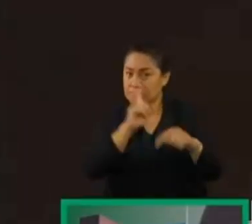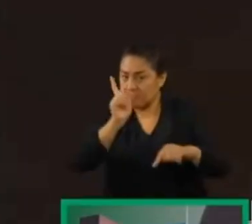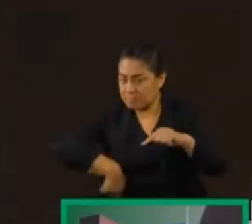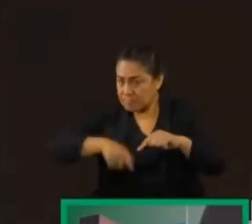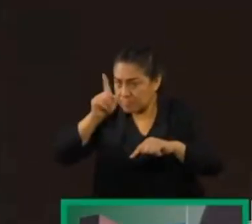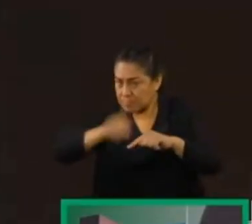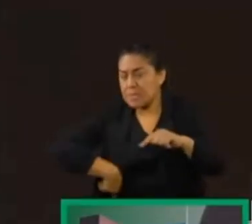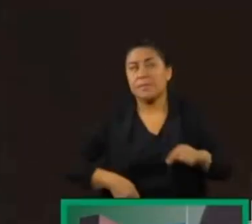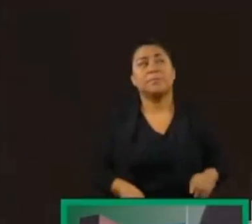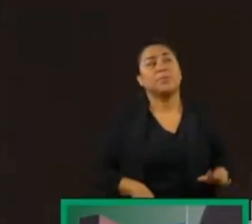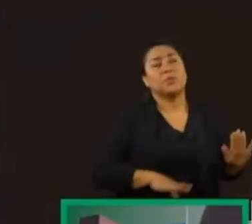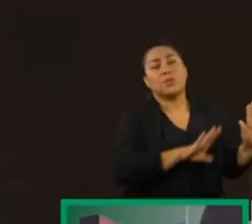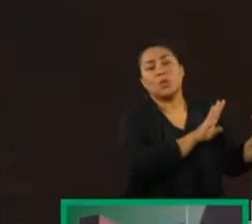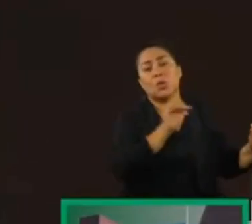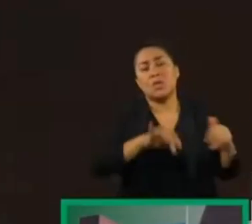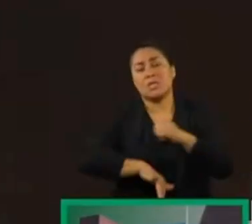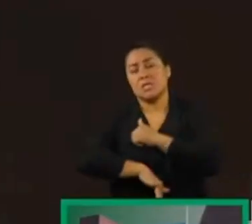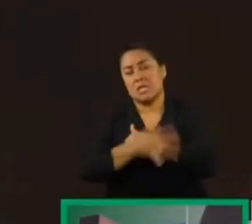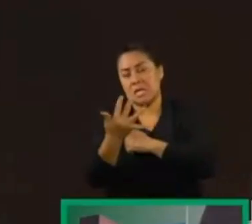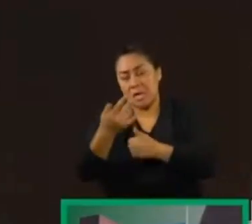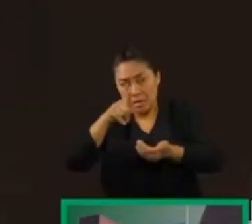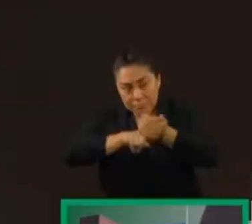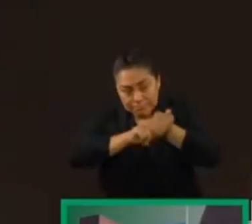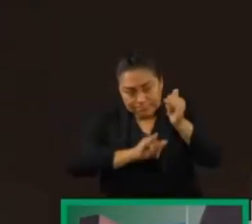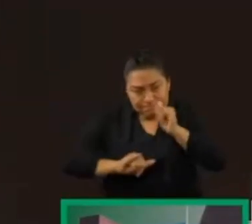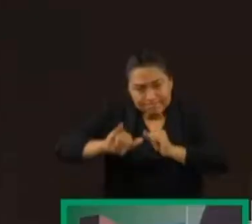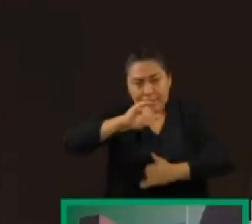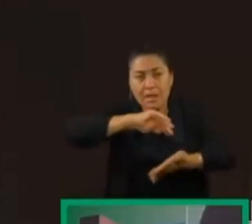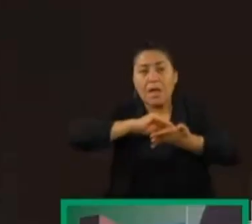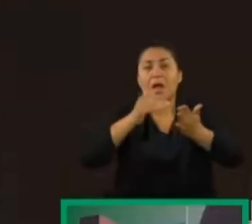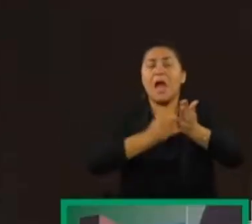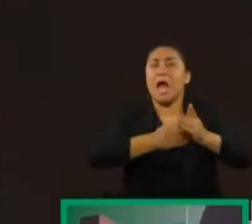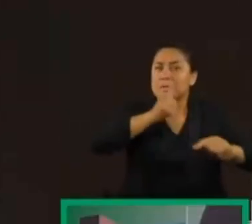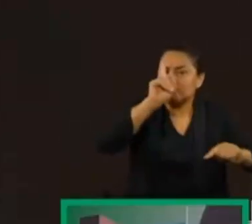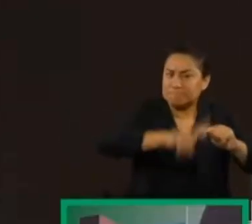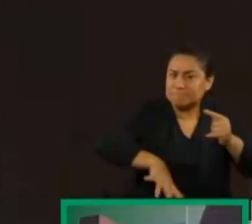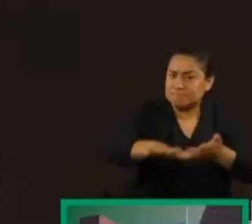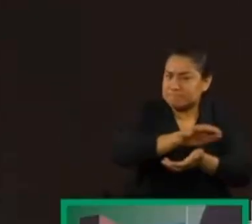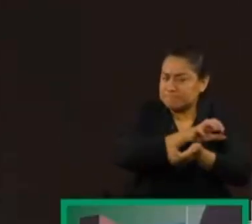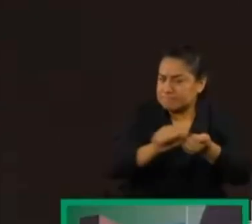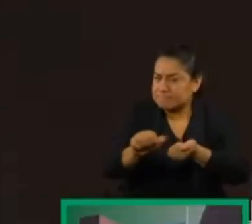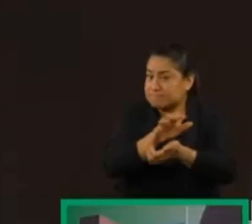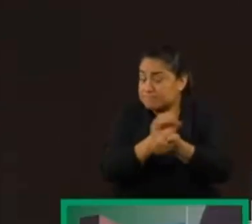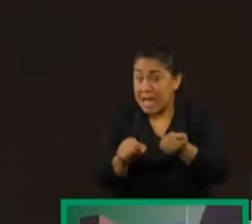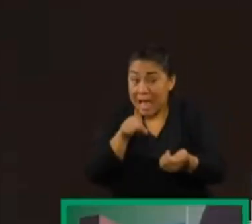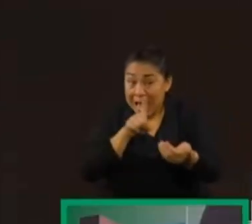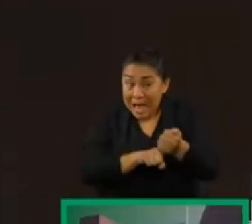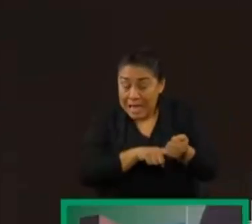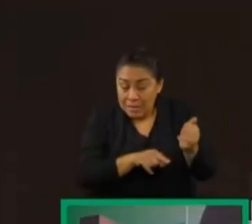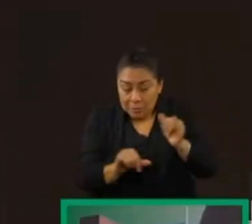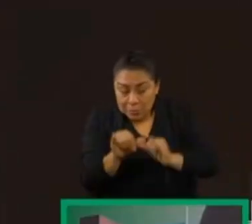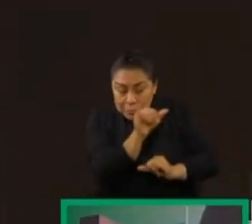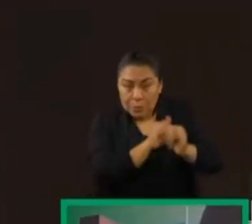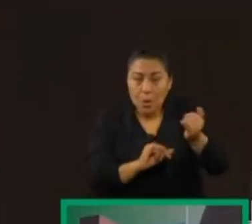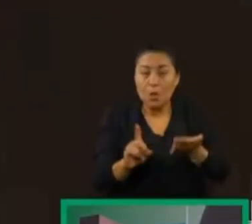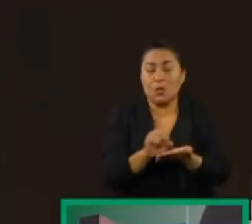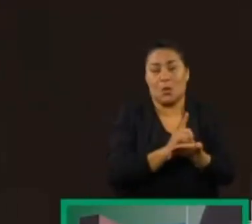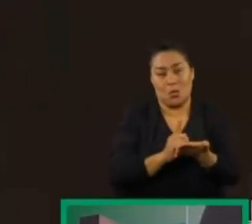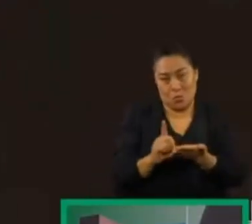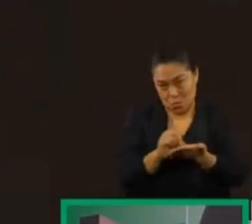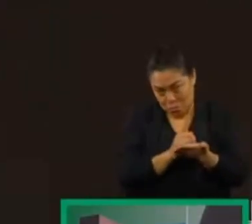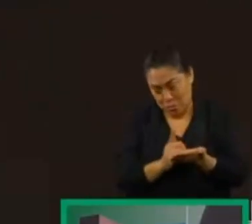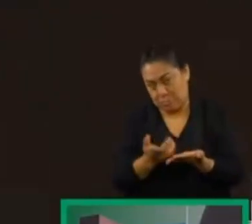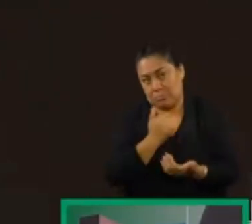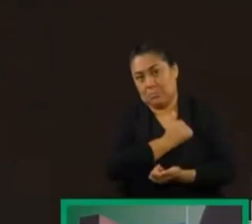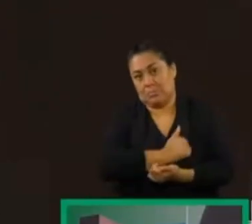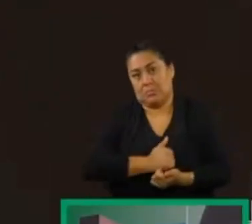de 915 laboratorios clandestinos donde se armaban drogas que acaban con